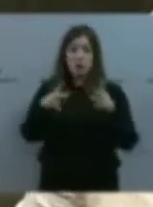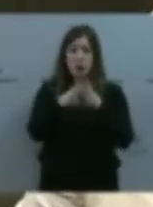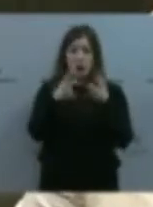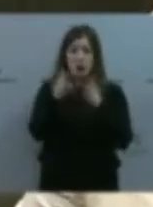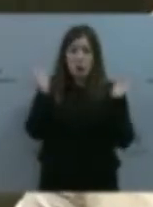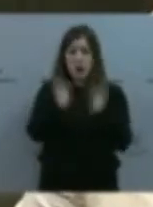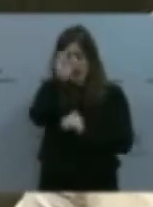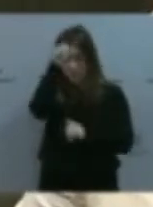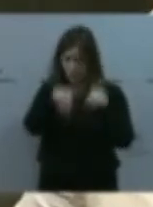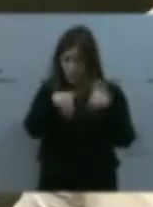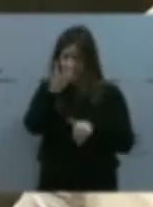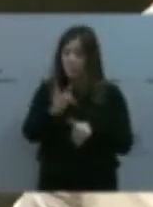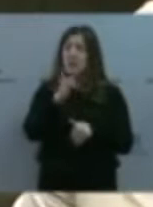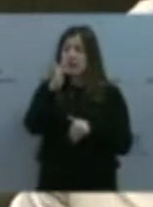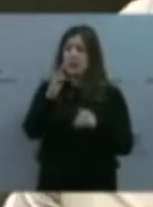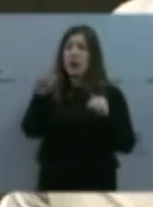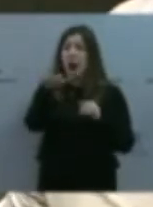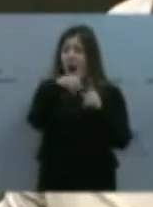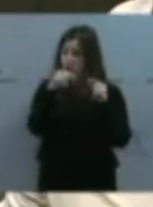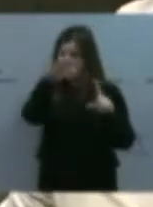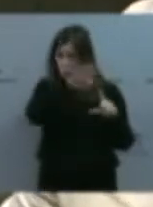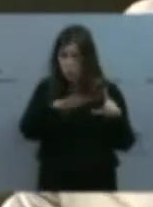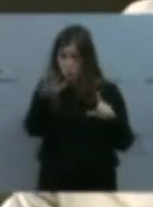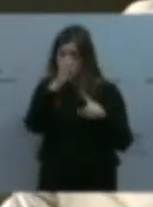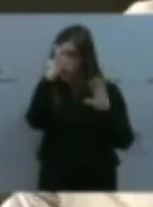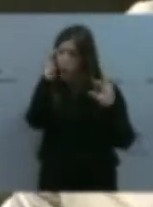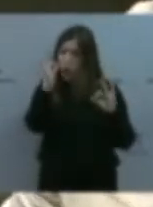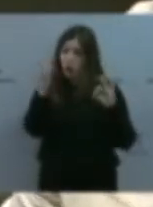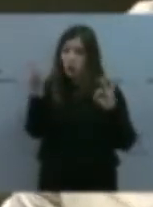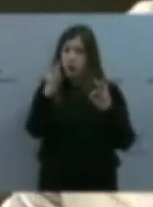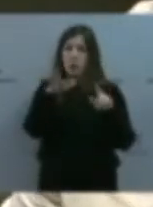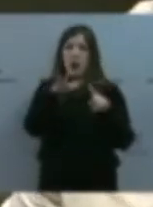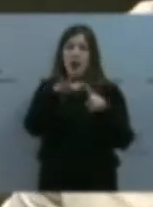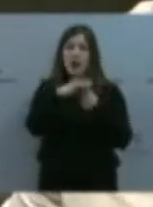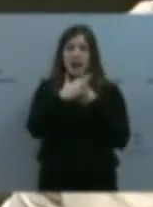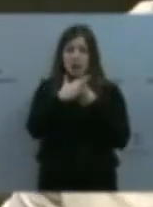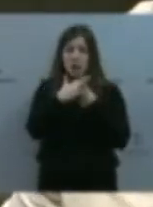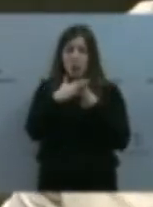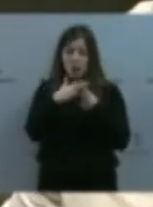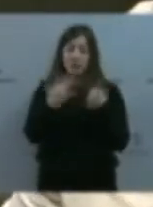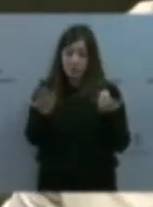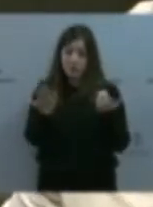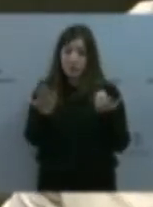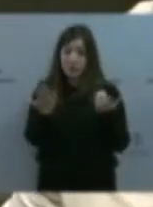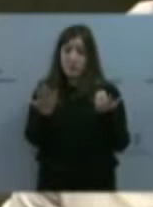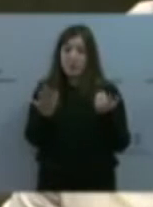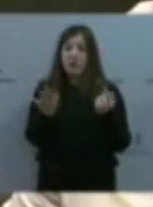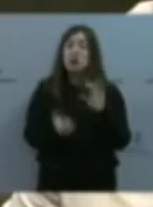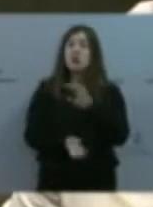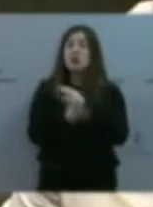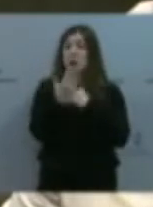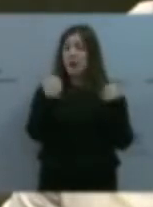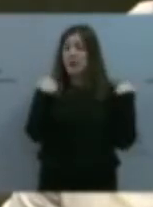Asturias. Es evidente que ante un caso de semejante magnitud se derivan diversas responsabilidades, entre ellas las